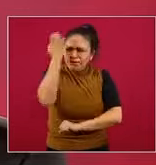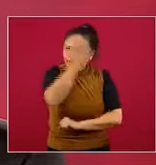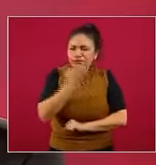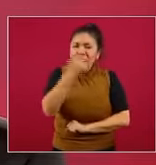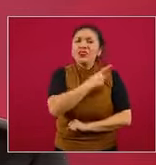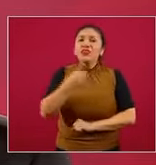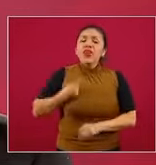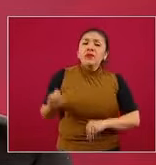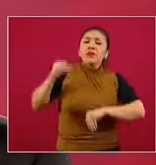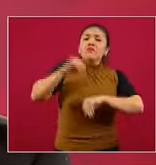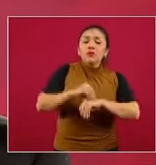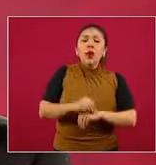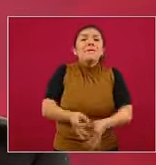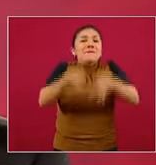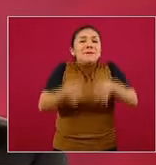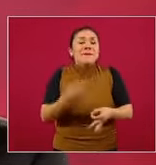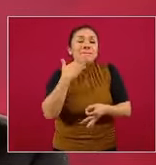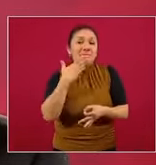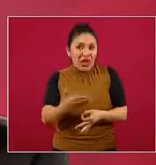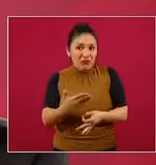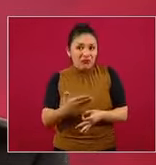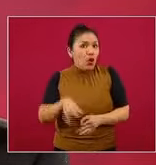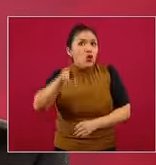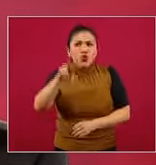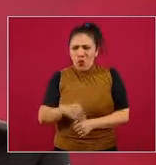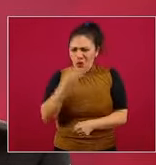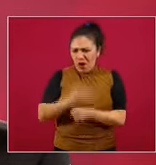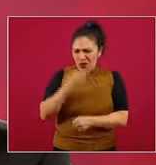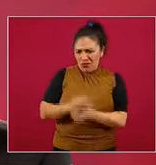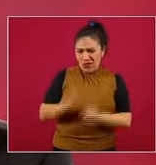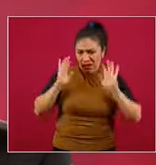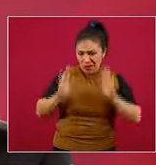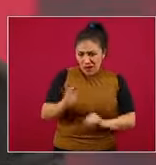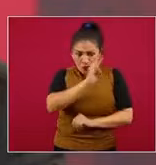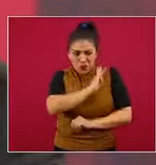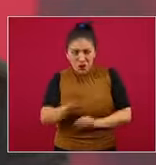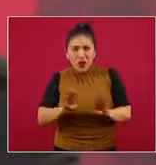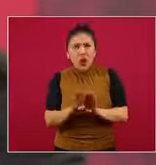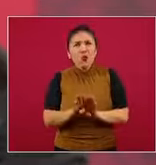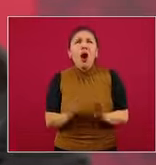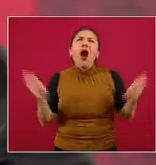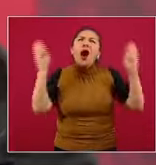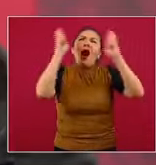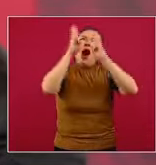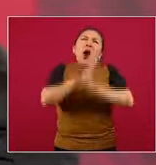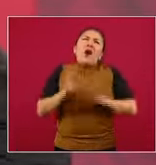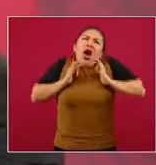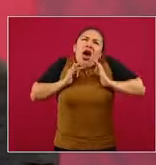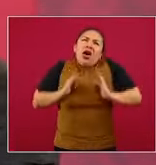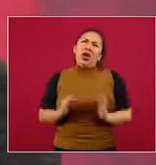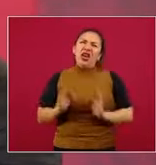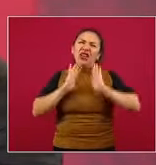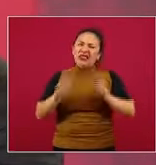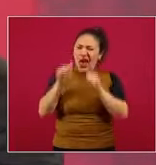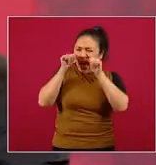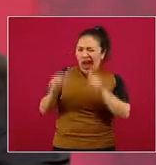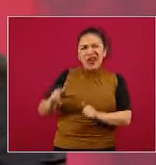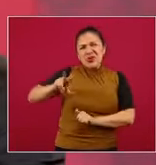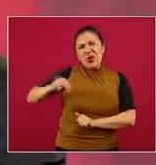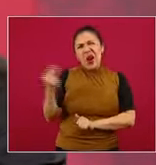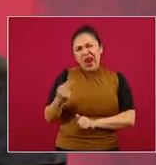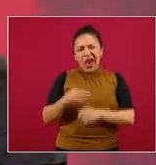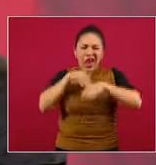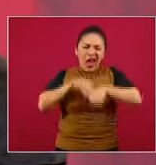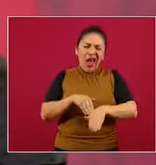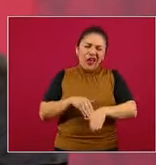ser implantados apropiadamente. No es momento de relajar la atención, la